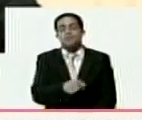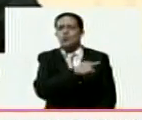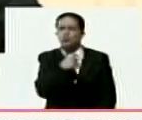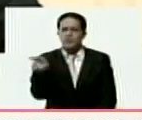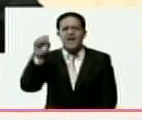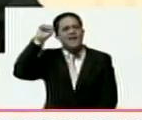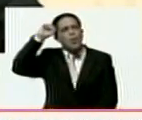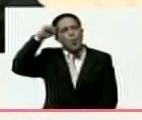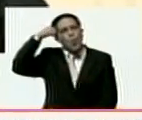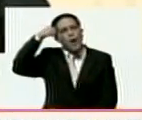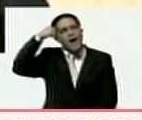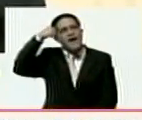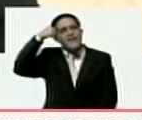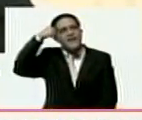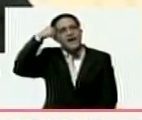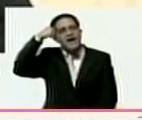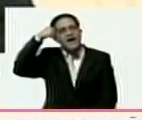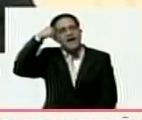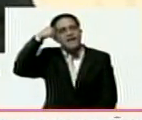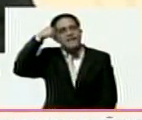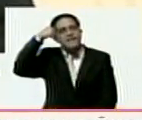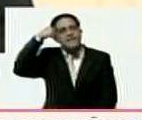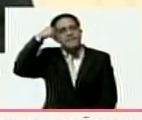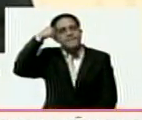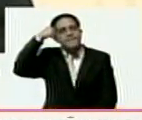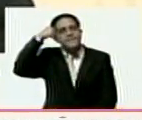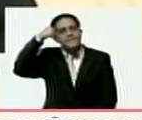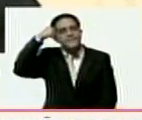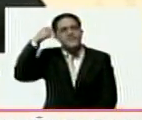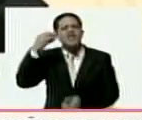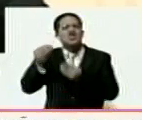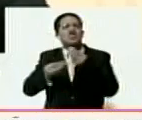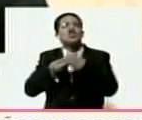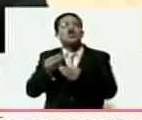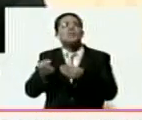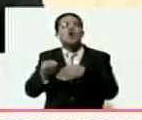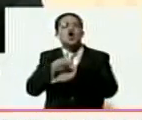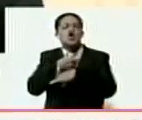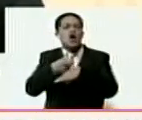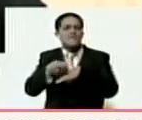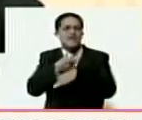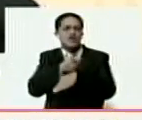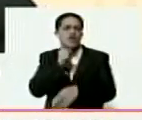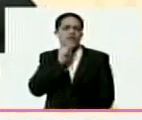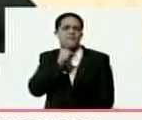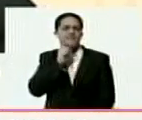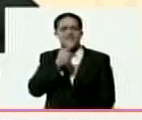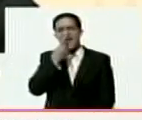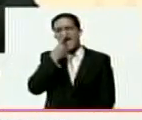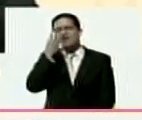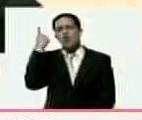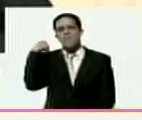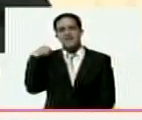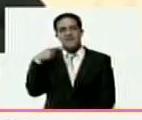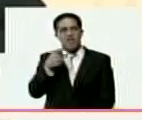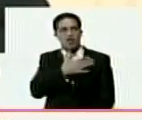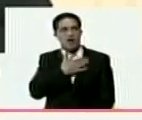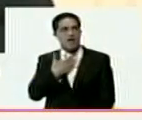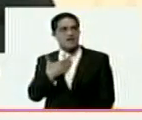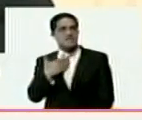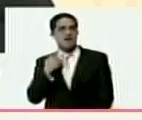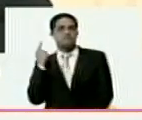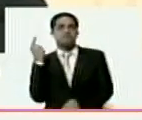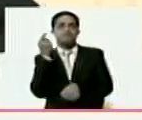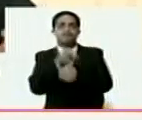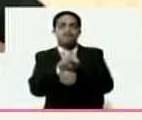recuerdan, digamos, la estrategia del gobierno fake que el año pasado trataron de imponer en Venezuela, que